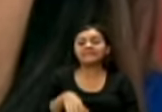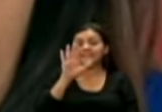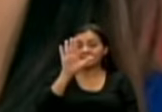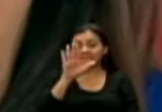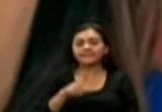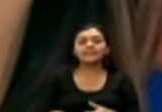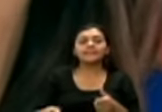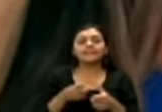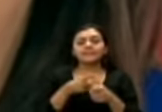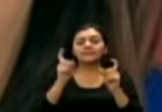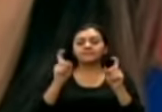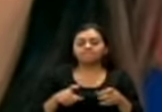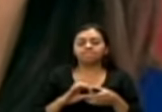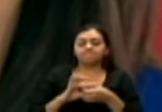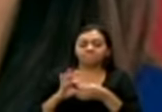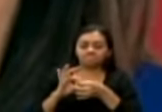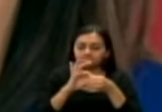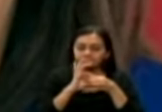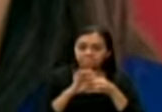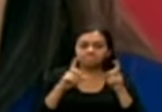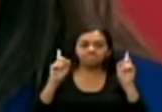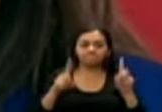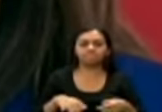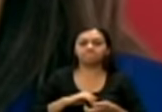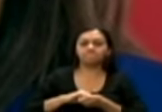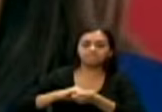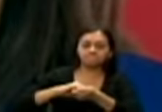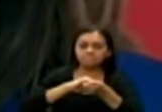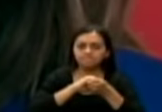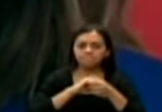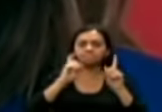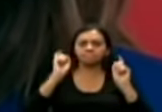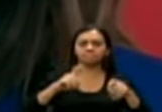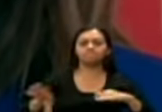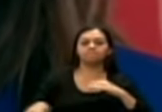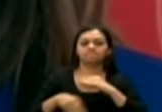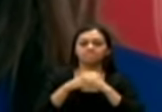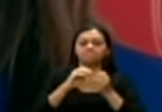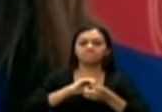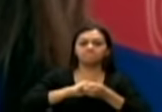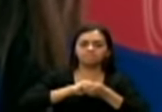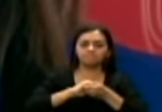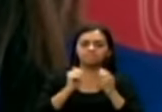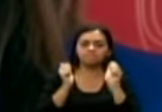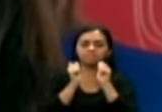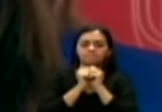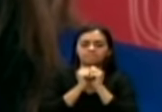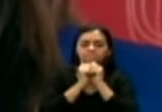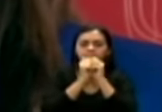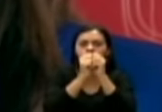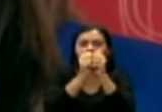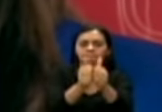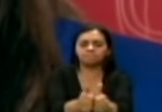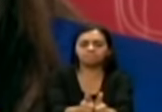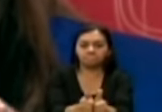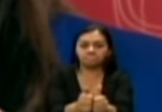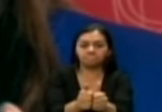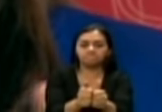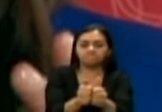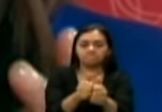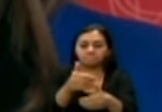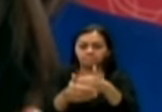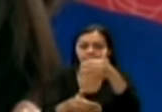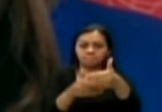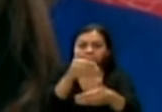primero la unidad, la solidaridad, la complementariedad y la cooperación para ir avanzando juntos. Hay un trabajo